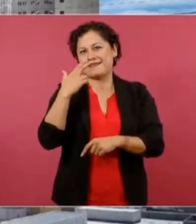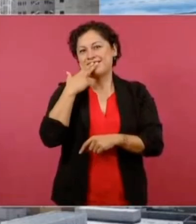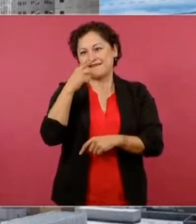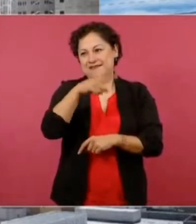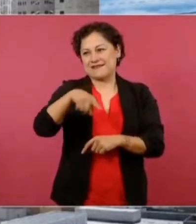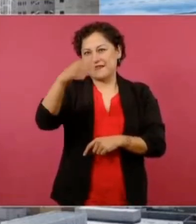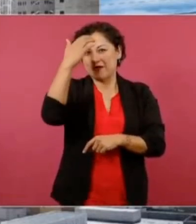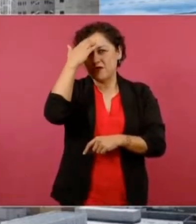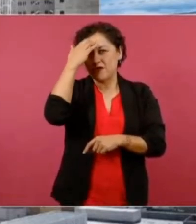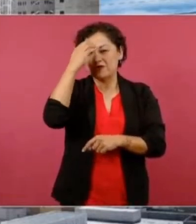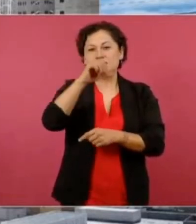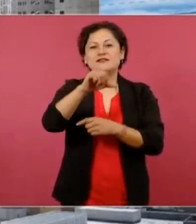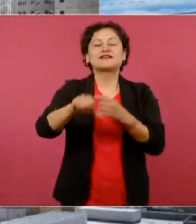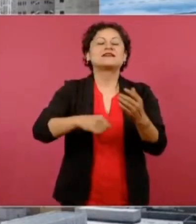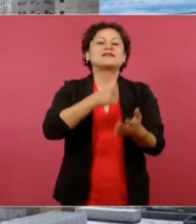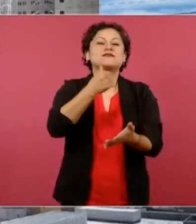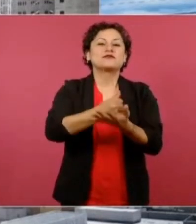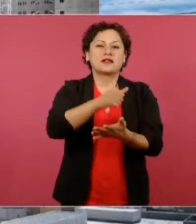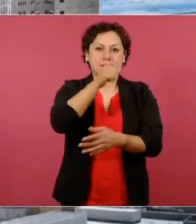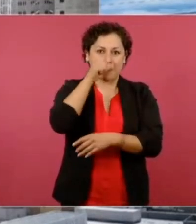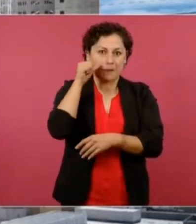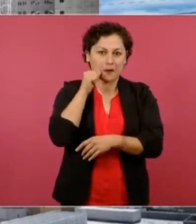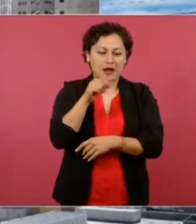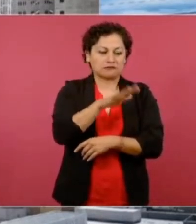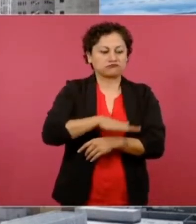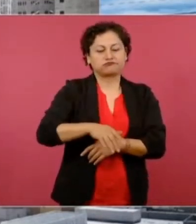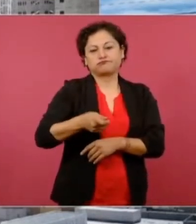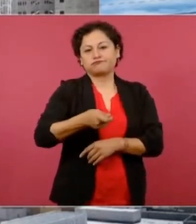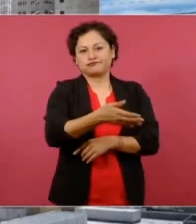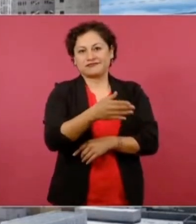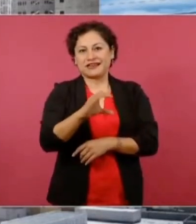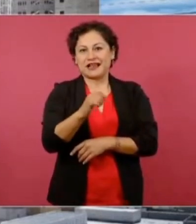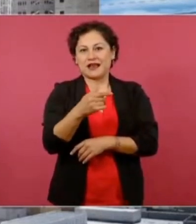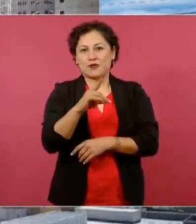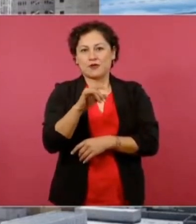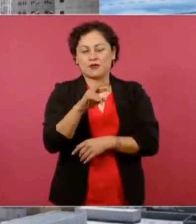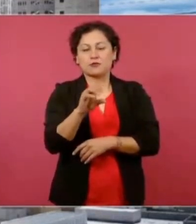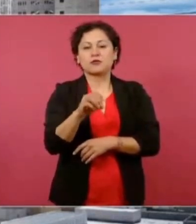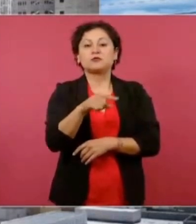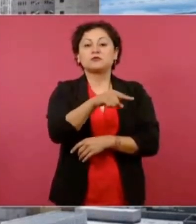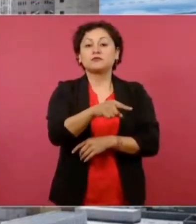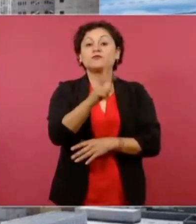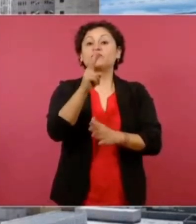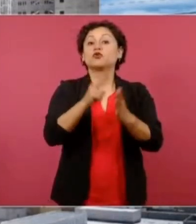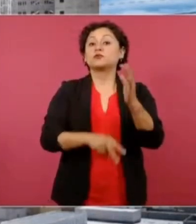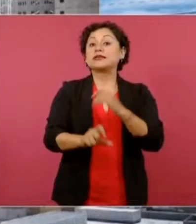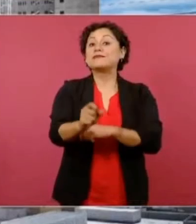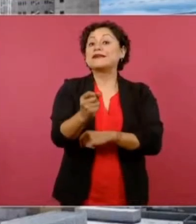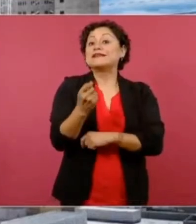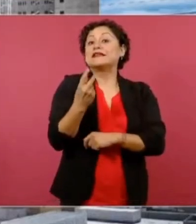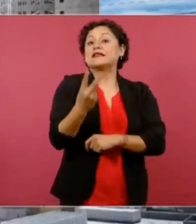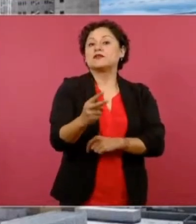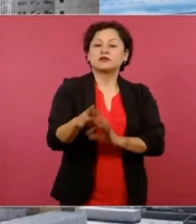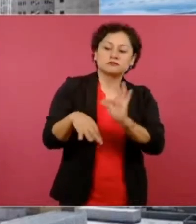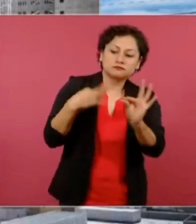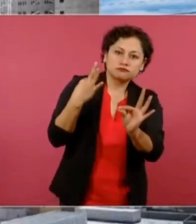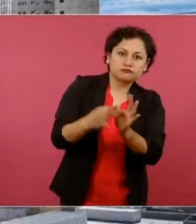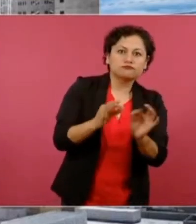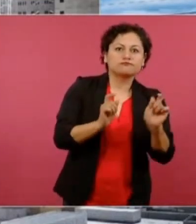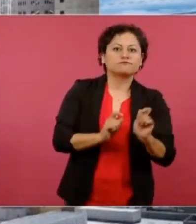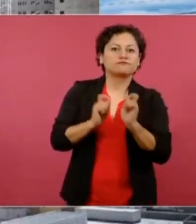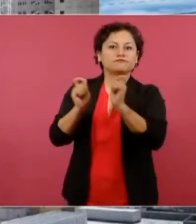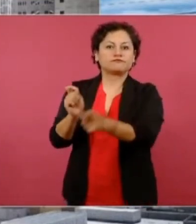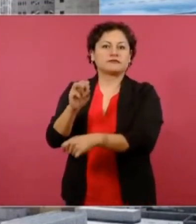famoso Galgódromo, se determinó en 2022 la donación al Seguro Social y ahí es en donde